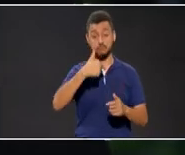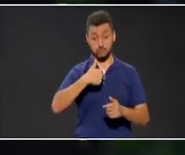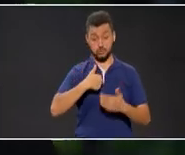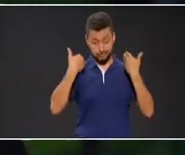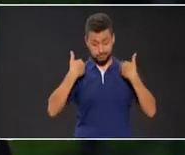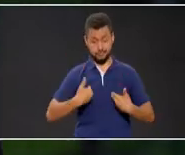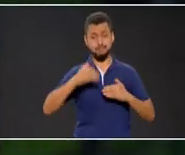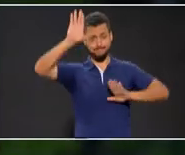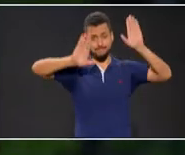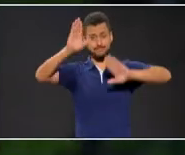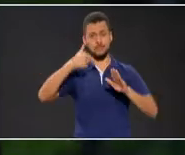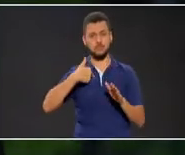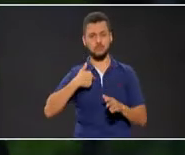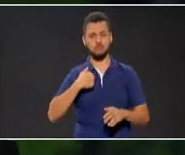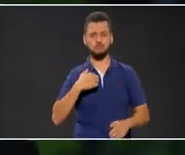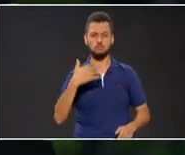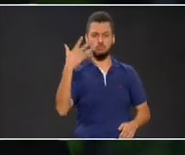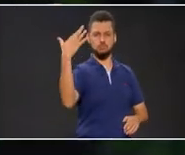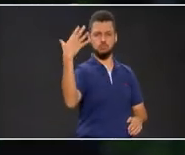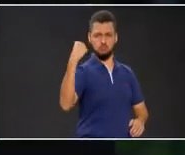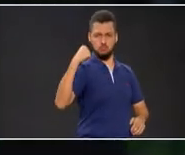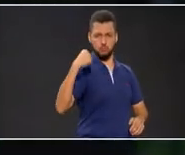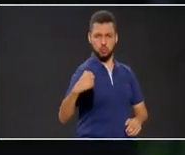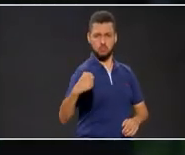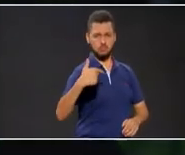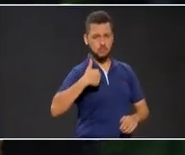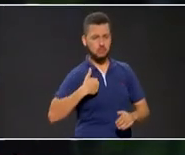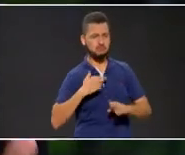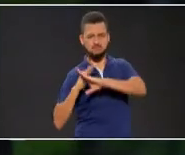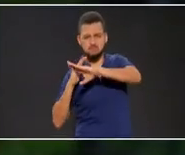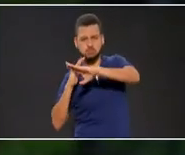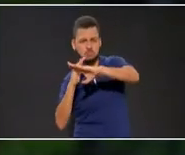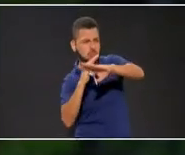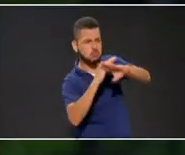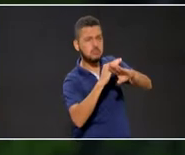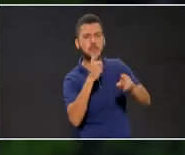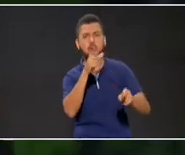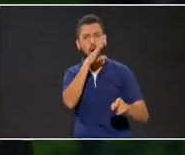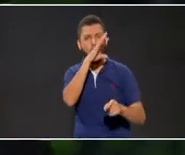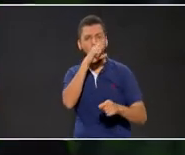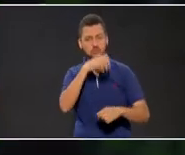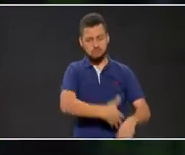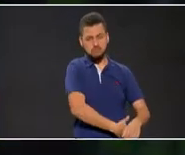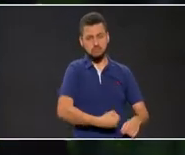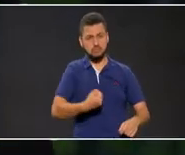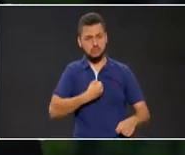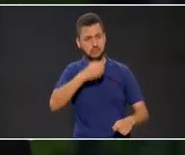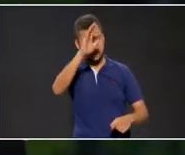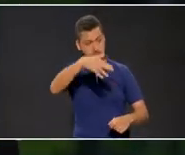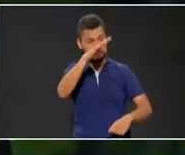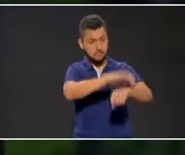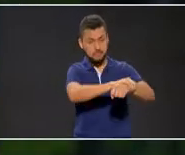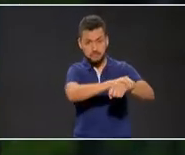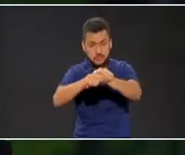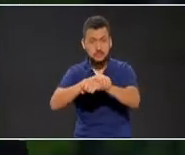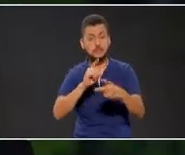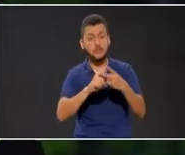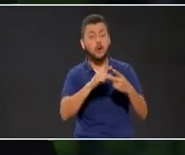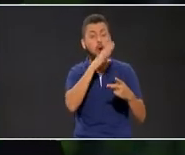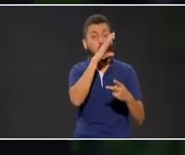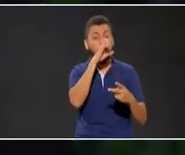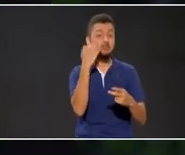ciudad de medellín es necesario y urgente que los combatamos es unos compañeros de agua tibia vamos con todas quién me toque un niño en la ciudad medellín